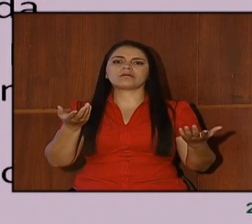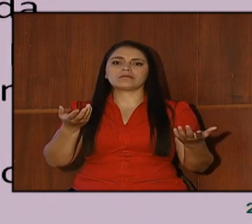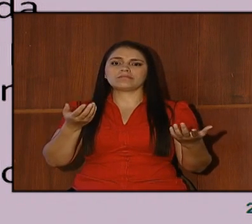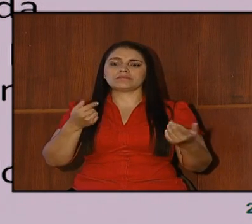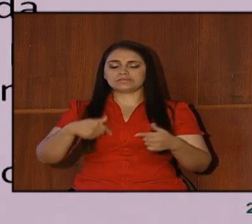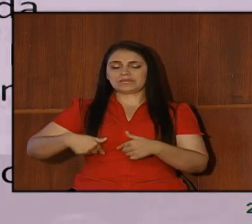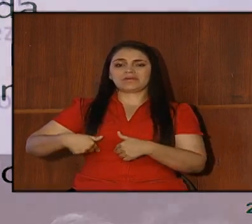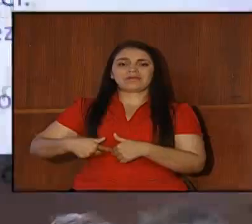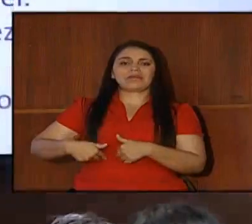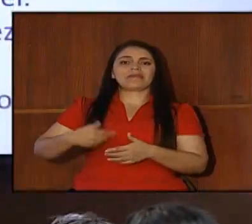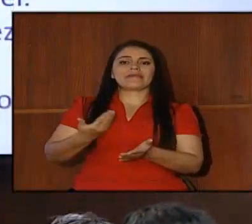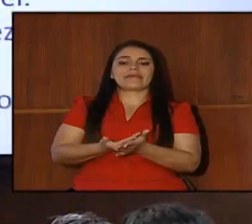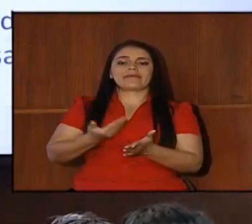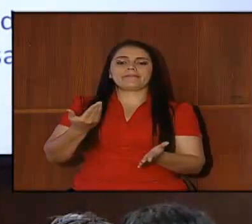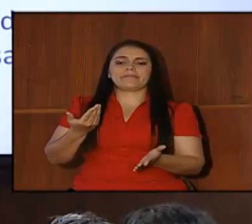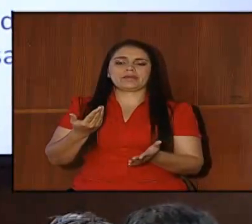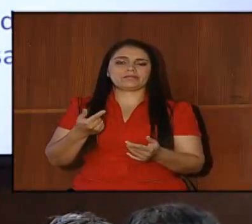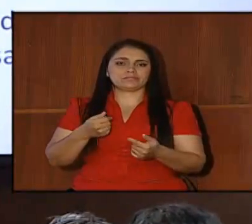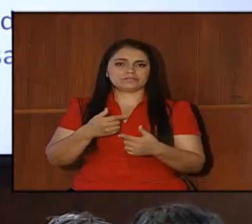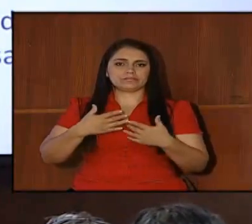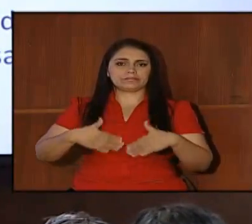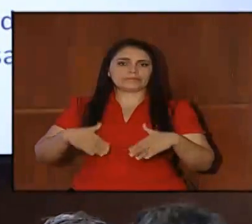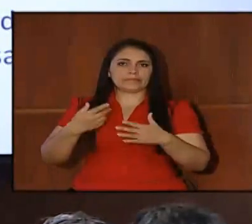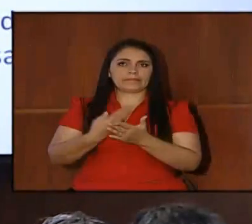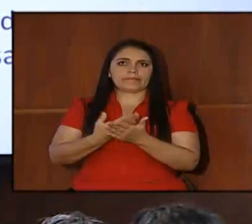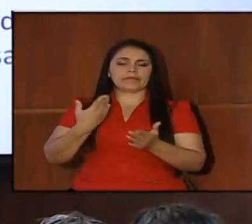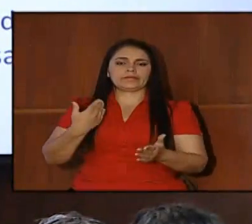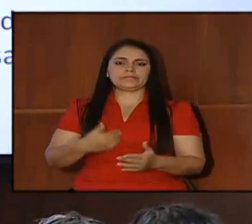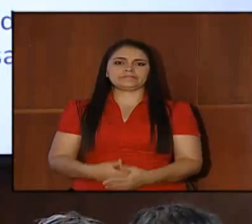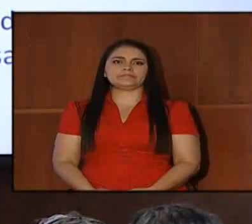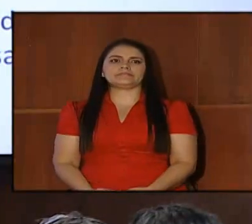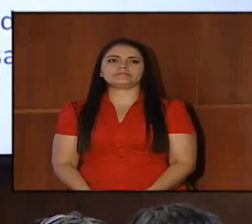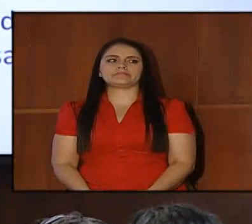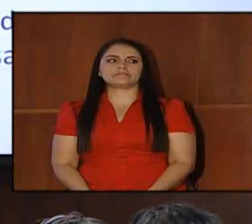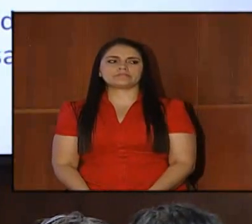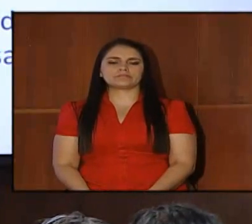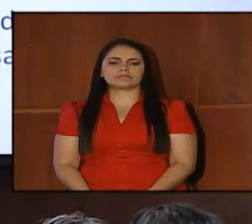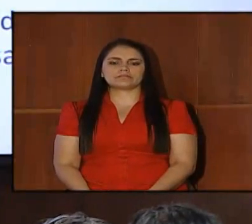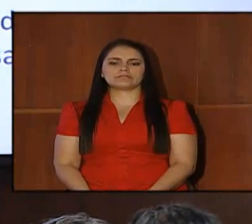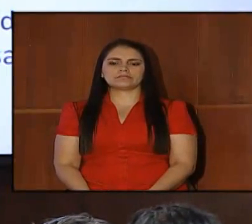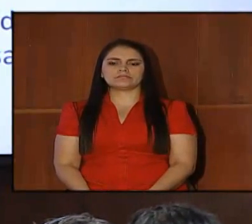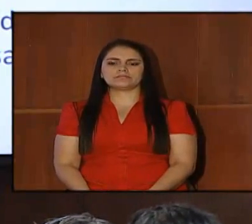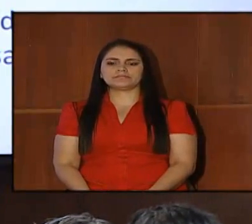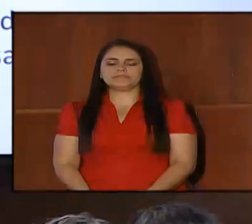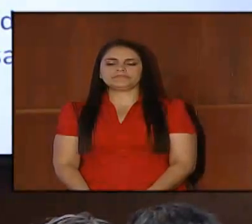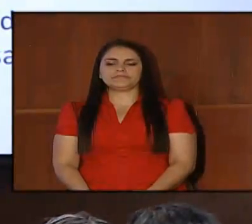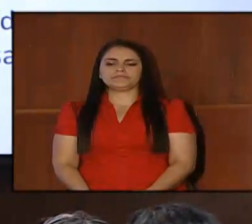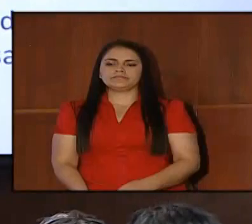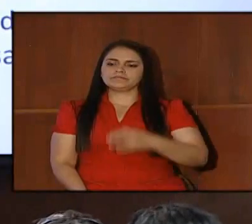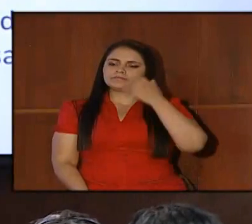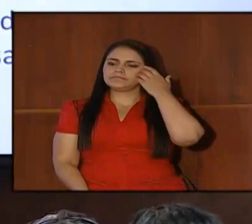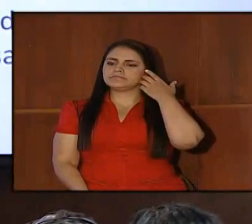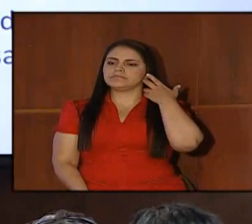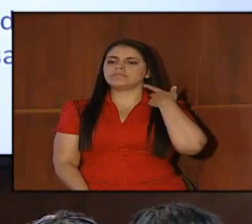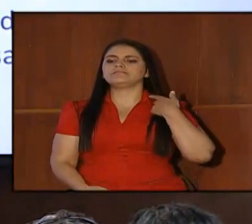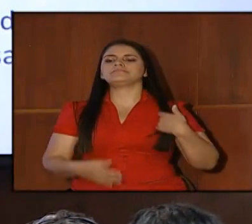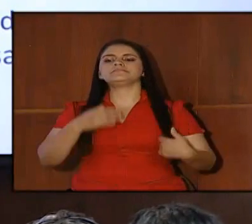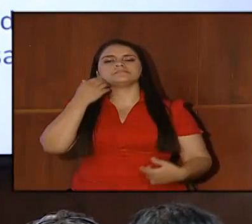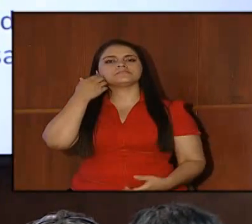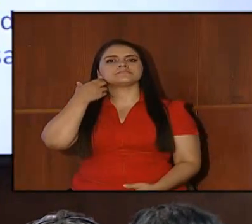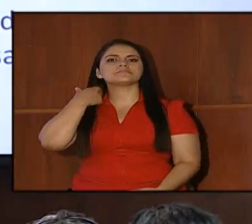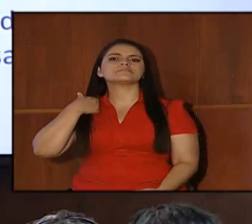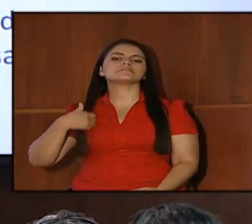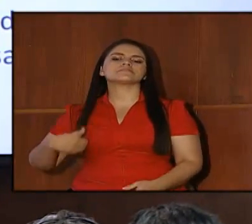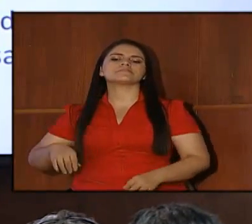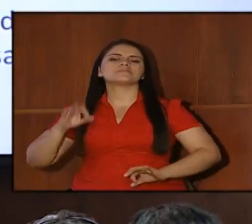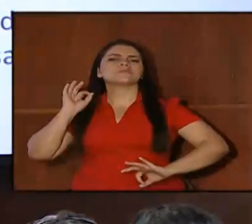quemar la piel por el contacto con el jugo gástrico o con el alimento del estómago. ¿Qué